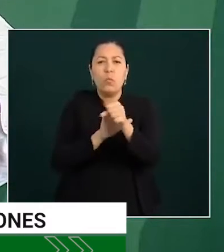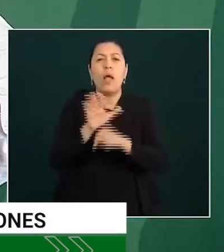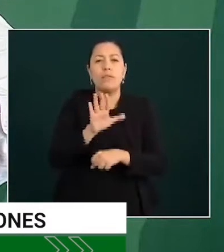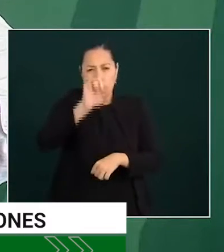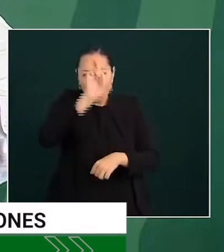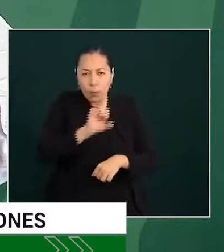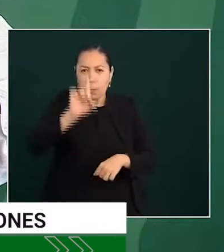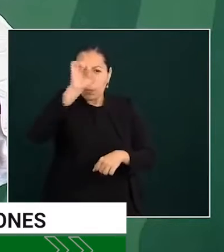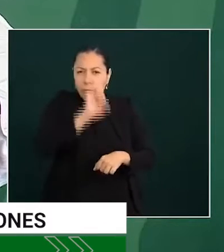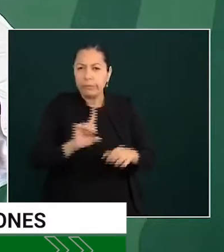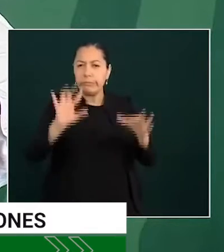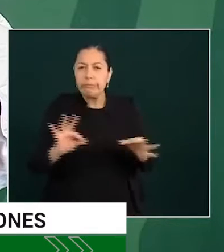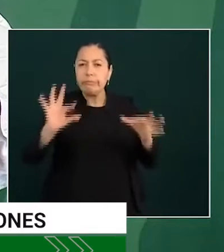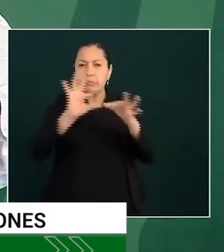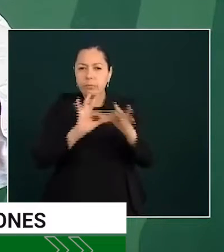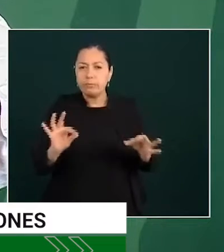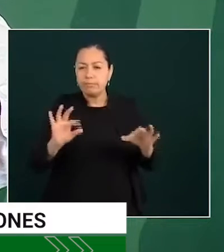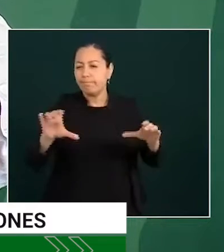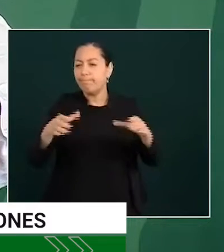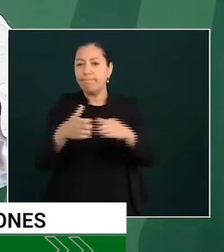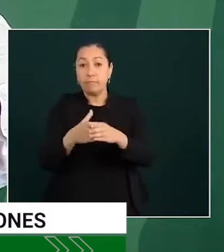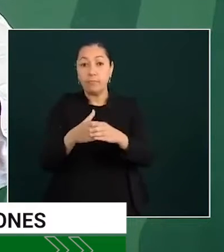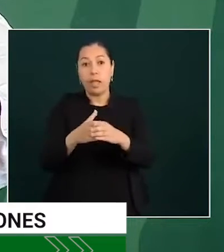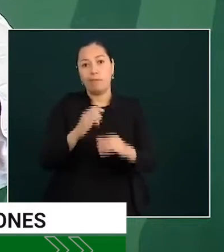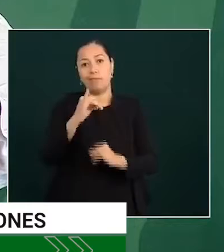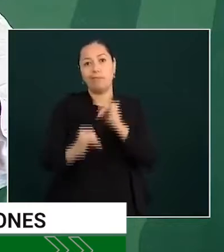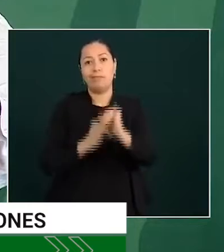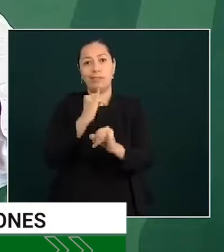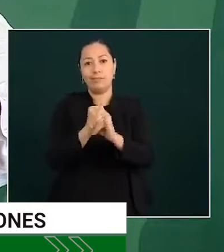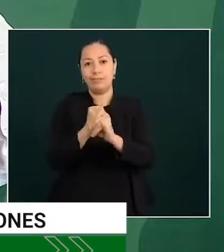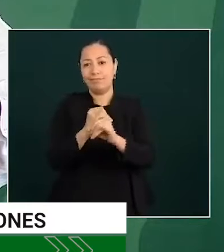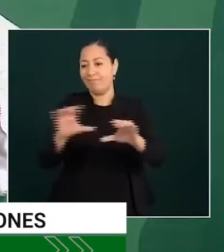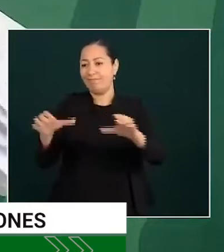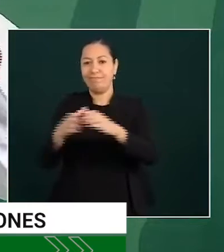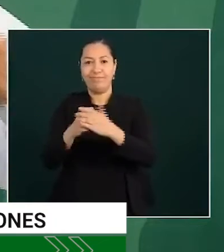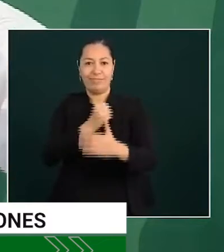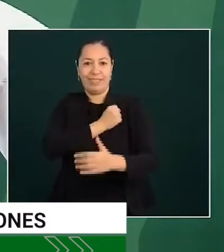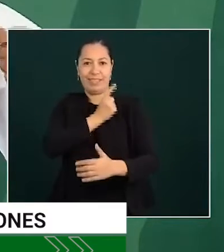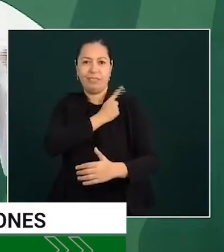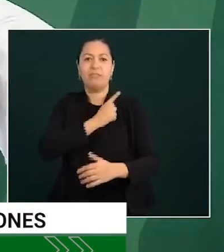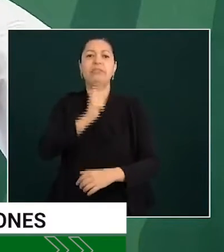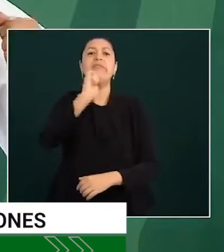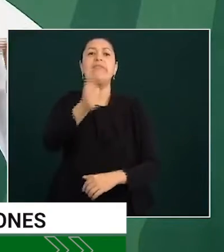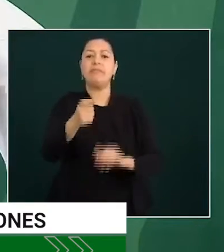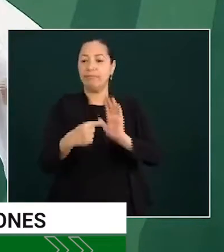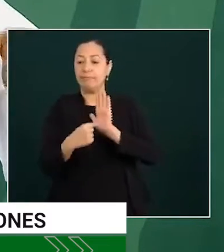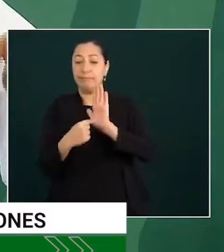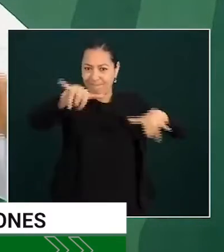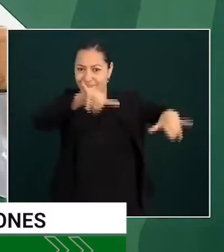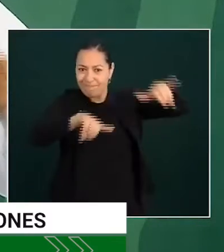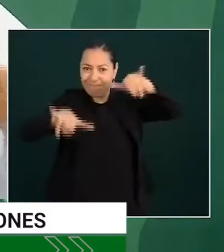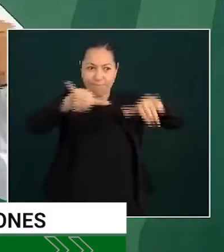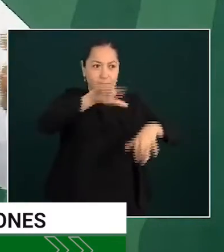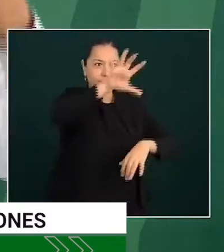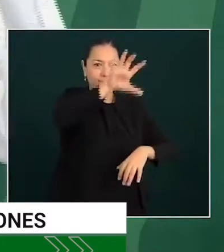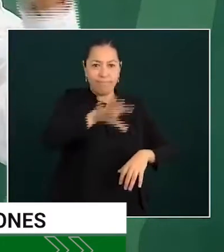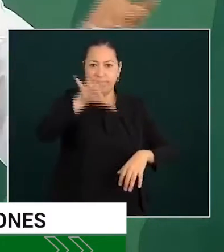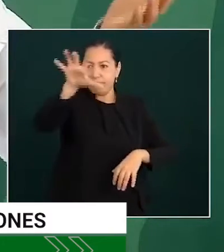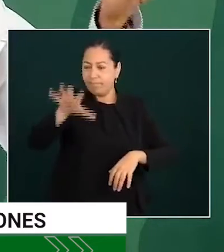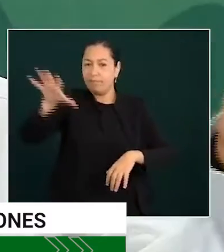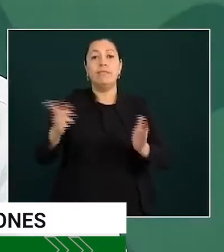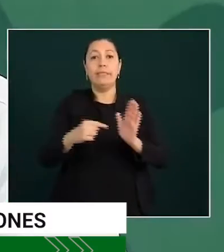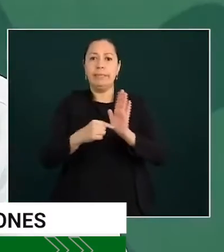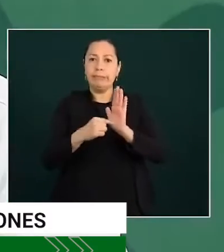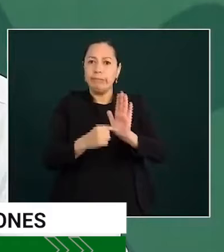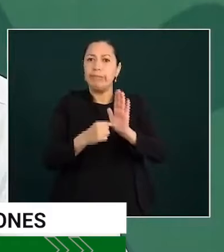en organismos internacionales de salud, porque los laboratorios están presionando porque